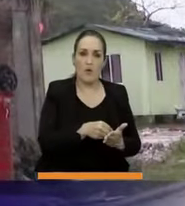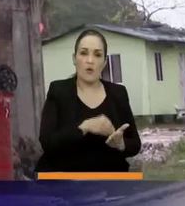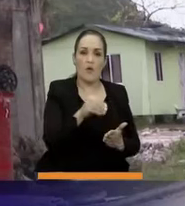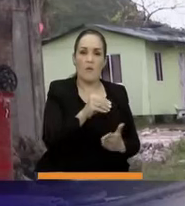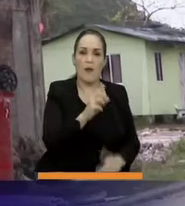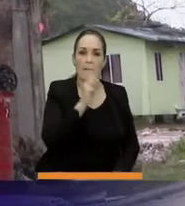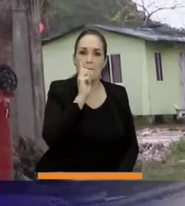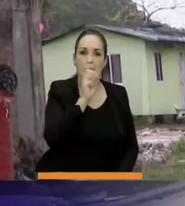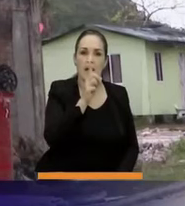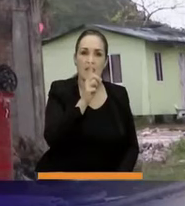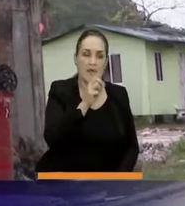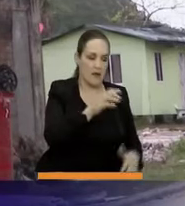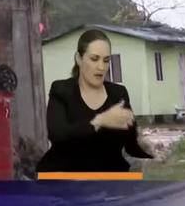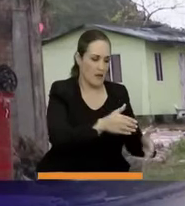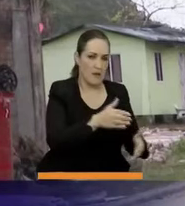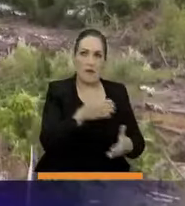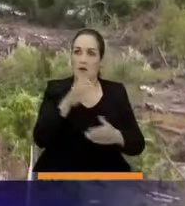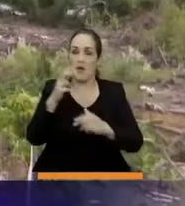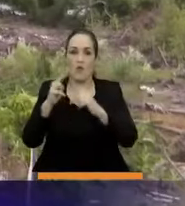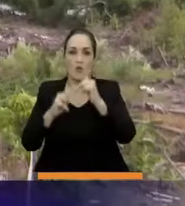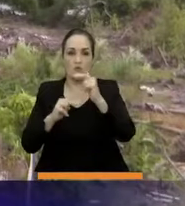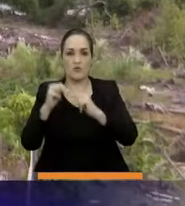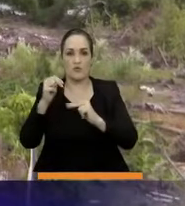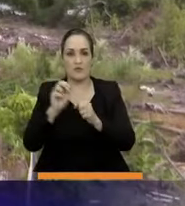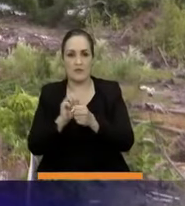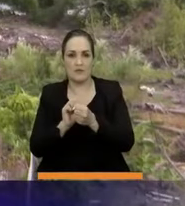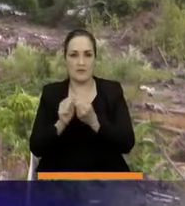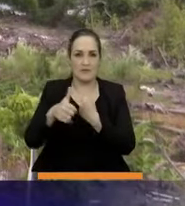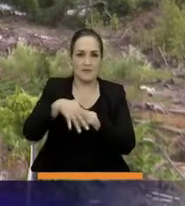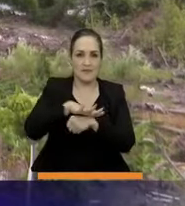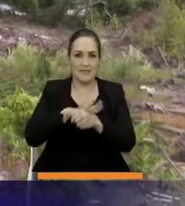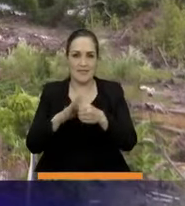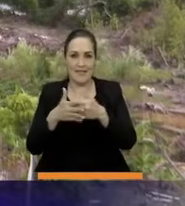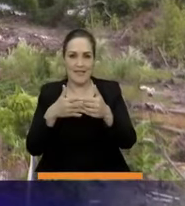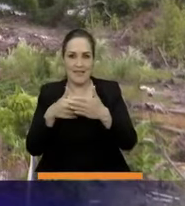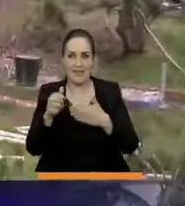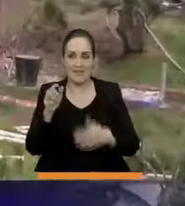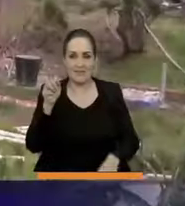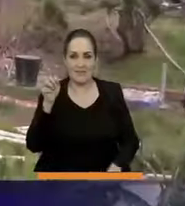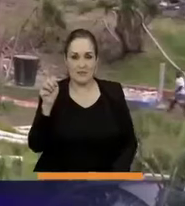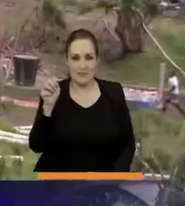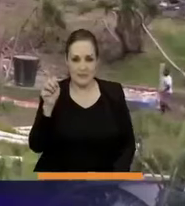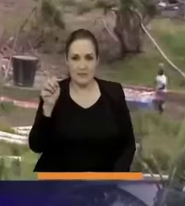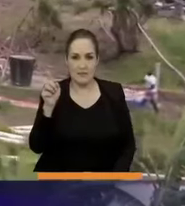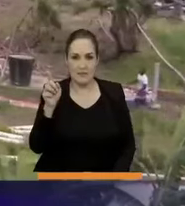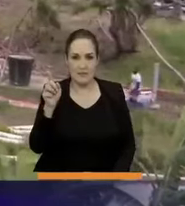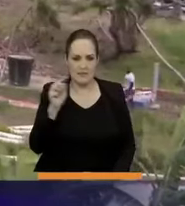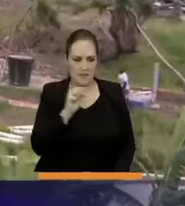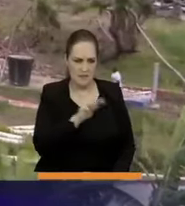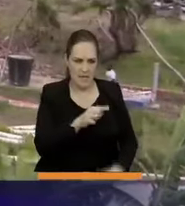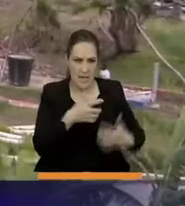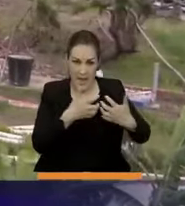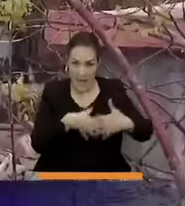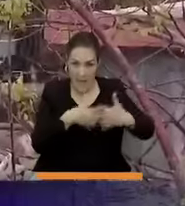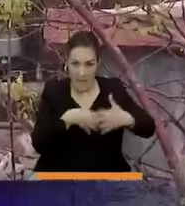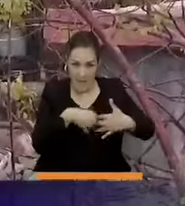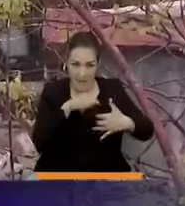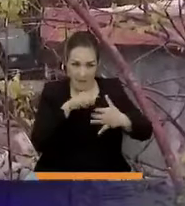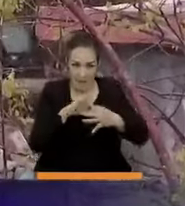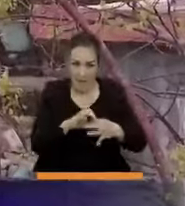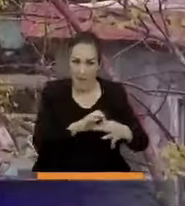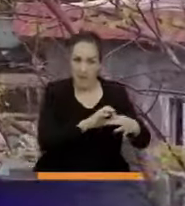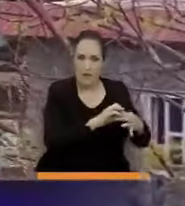madera para la reconstrucción de San Andrés. ¿Qué vincula a esta empresa con grupos delincuenciales como el Clan del